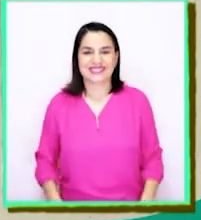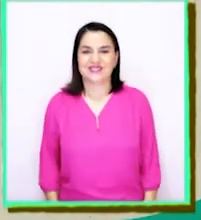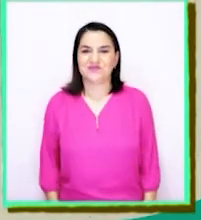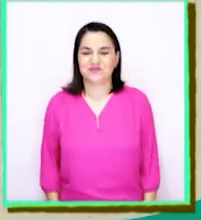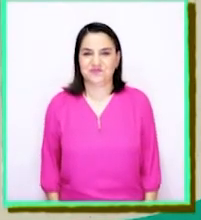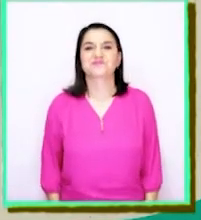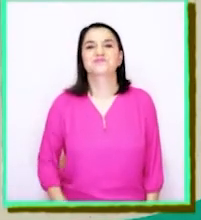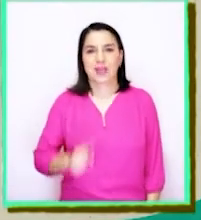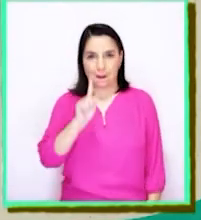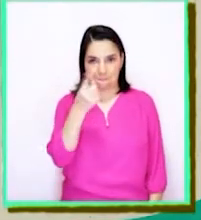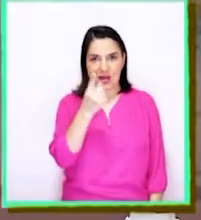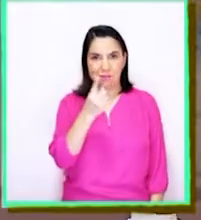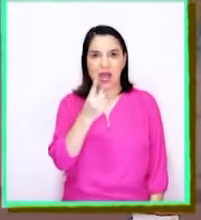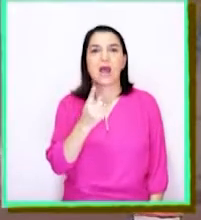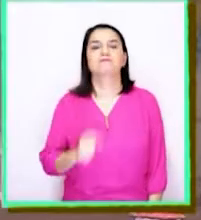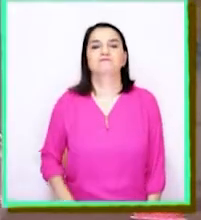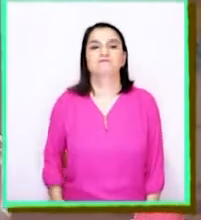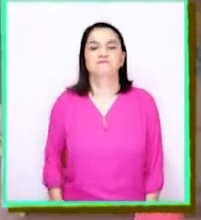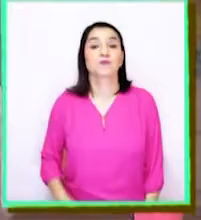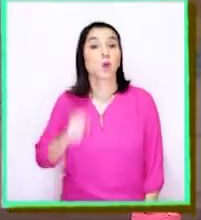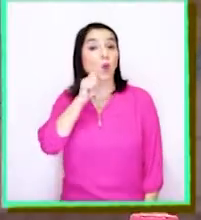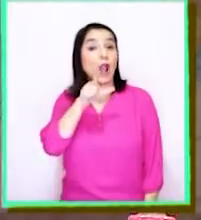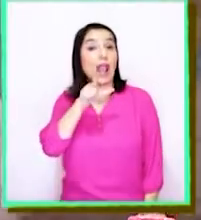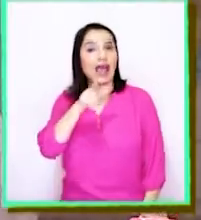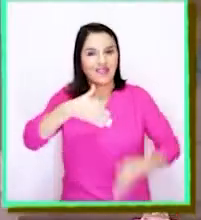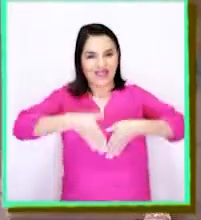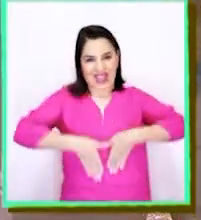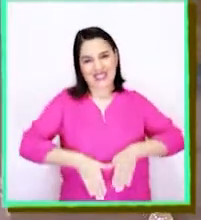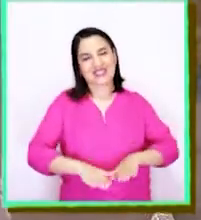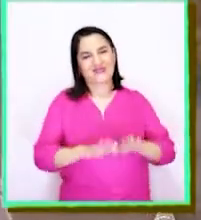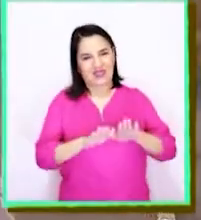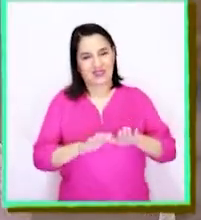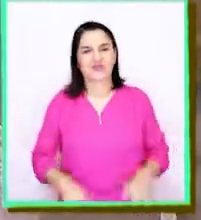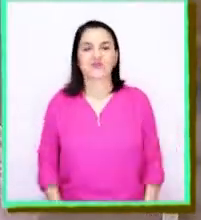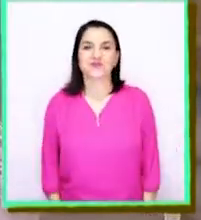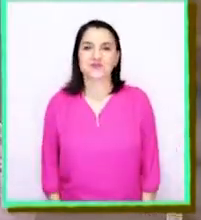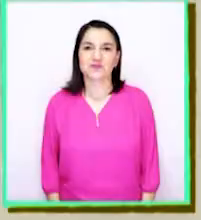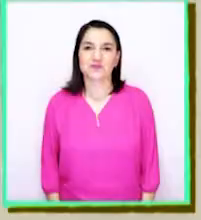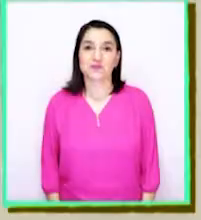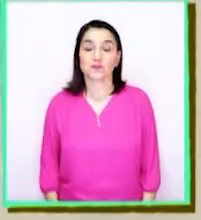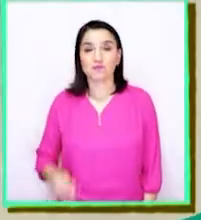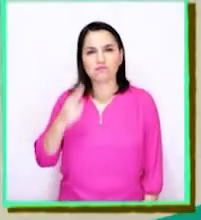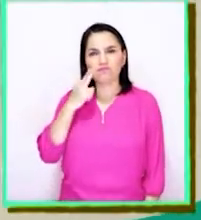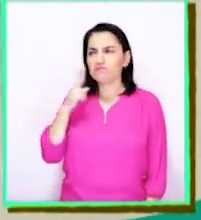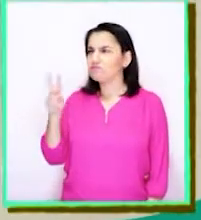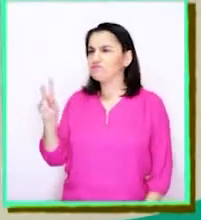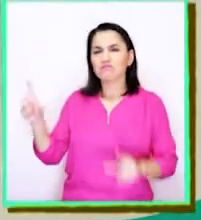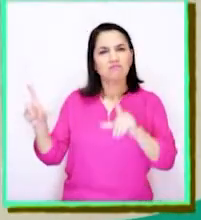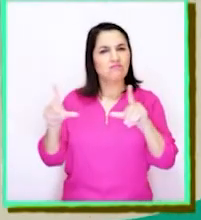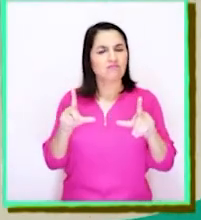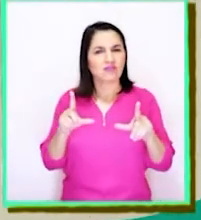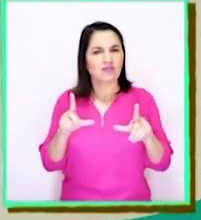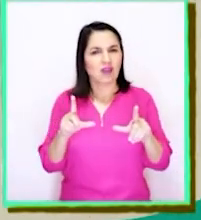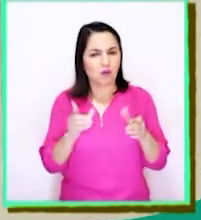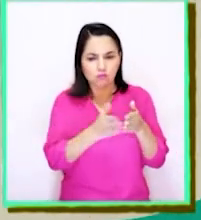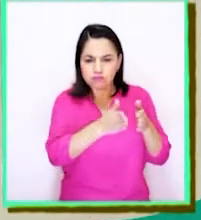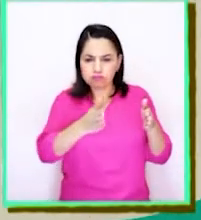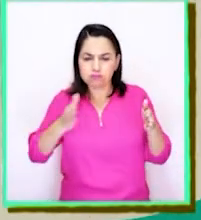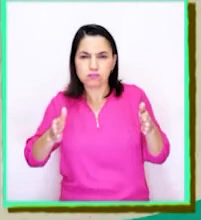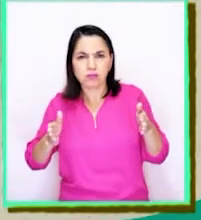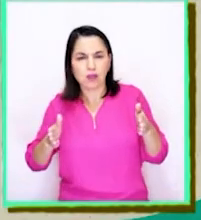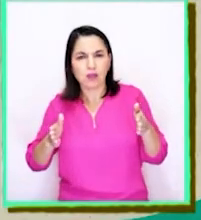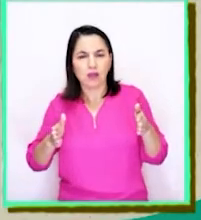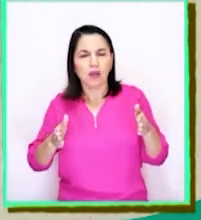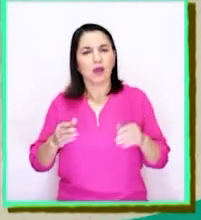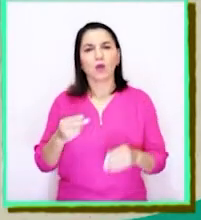¡Bien! Esa es la primera alternativa, el nacimiento. Y en esta imagen, ¿en qué etapa de